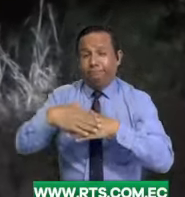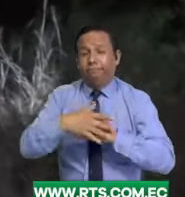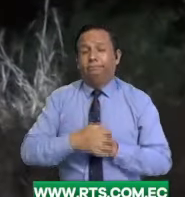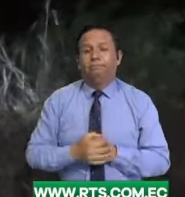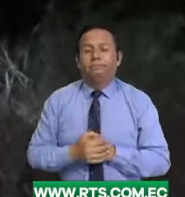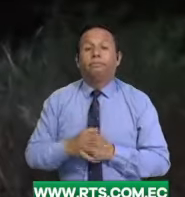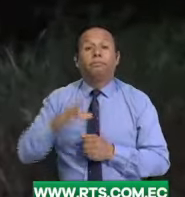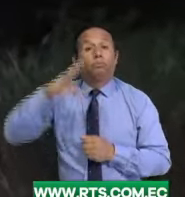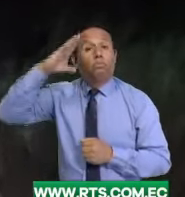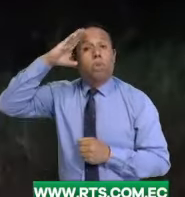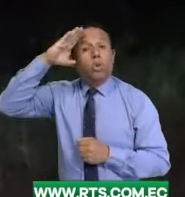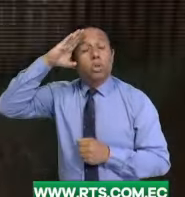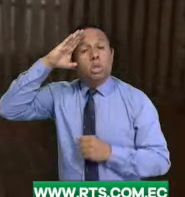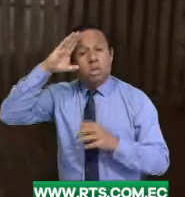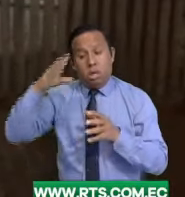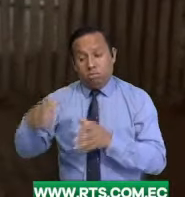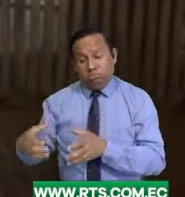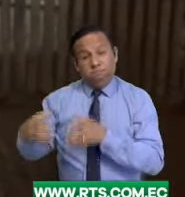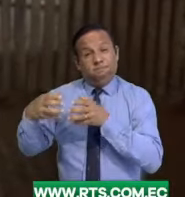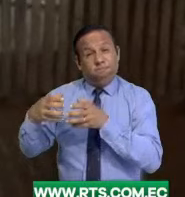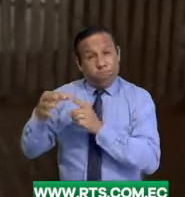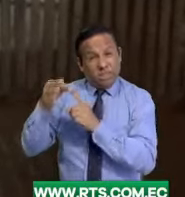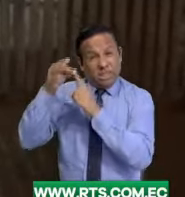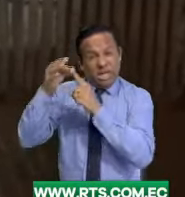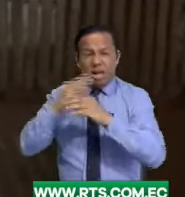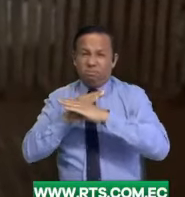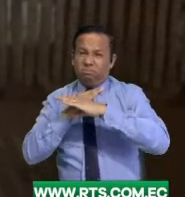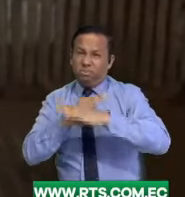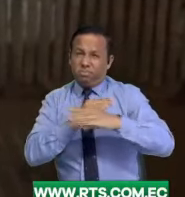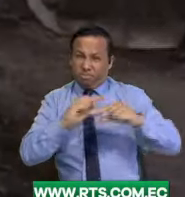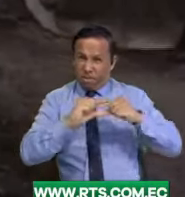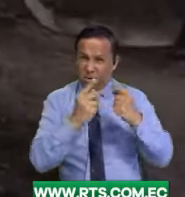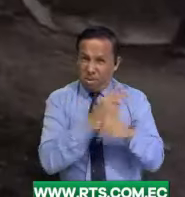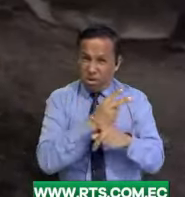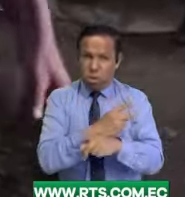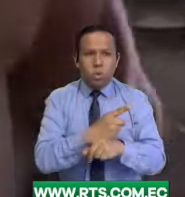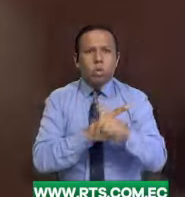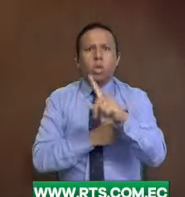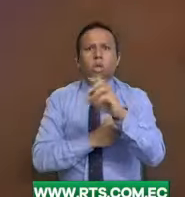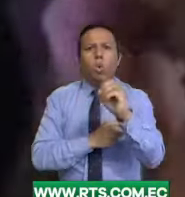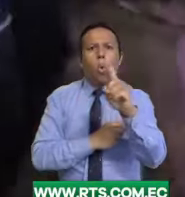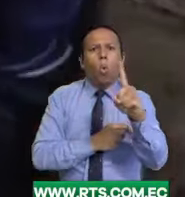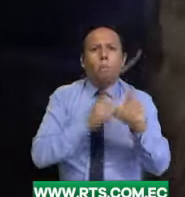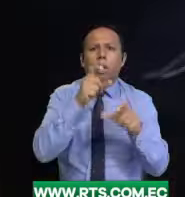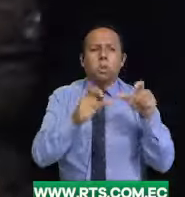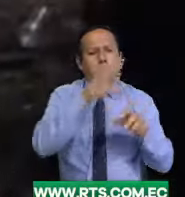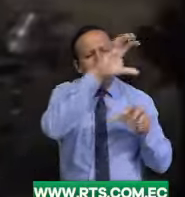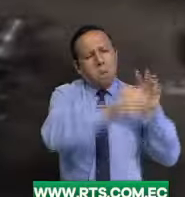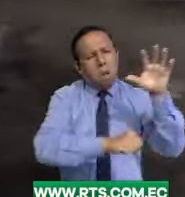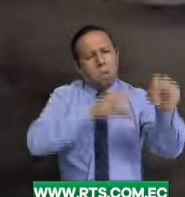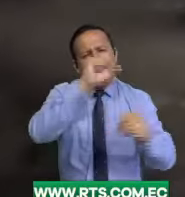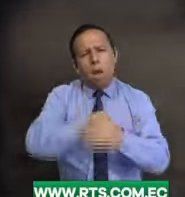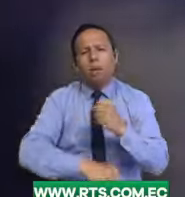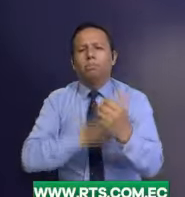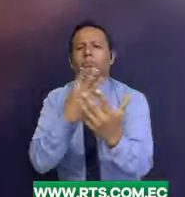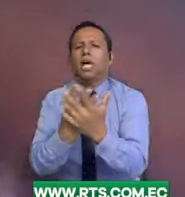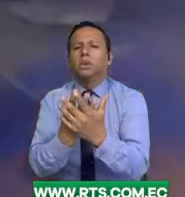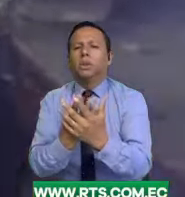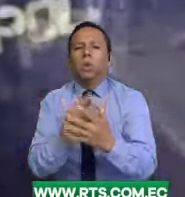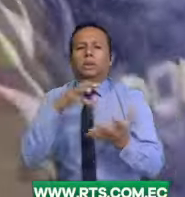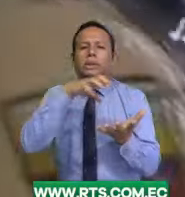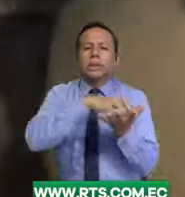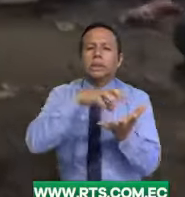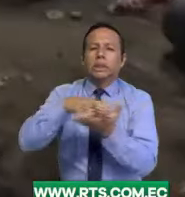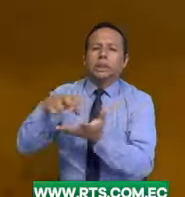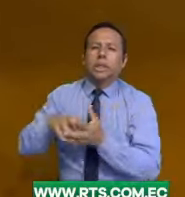Un operativo coordinado por la Fuerza de Intervención Anticriminal dejó 101 personas capturadas en un trabajo ejecutado en 6 provincias del